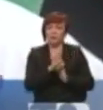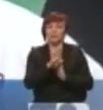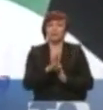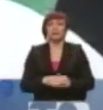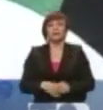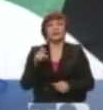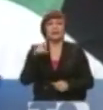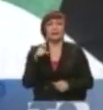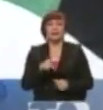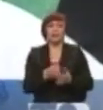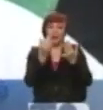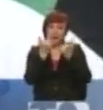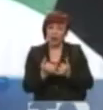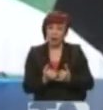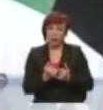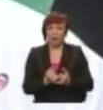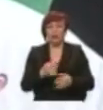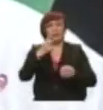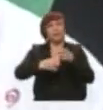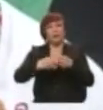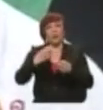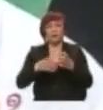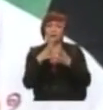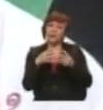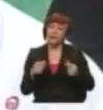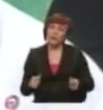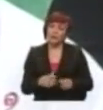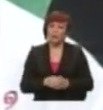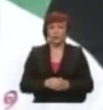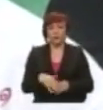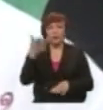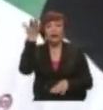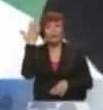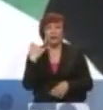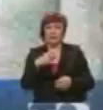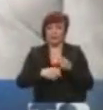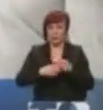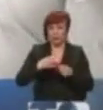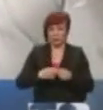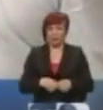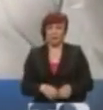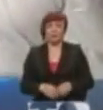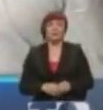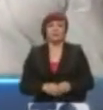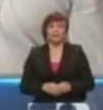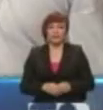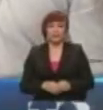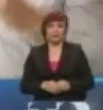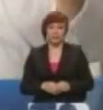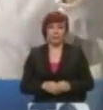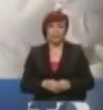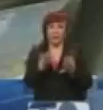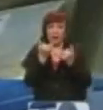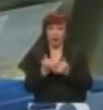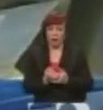plurinacional, tenemos que sanear todas esas heridas que nos dejó el anterior gobierno revolucionario. Los dirigentes tienen reparos sobre